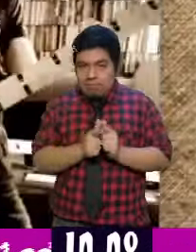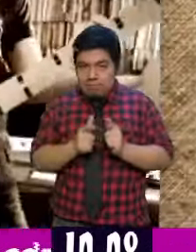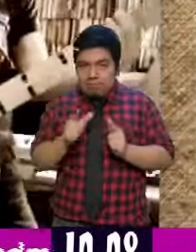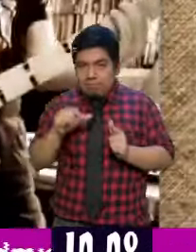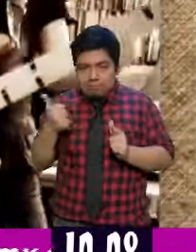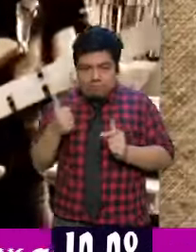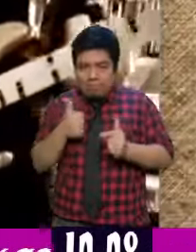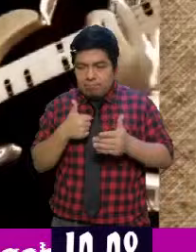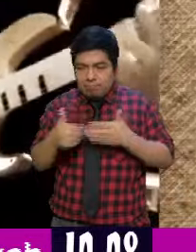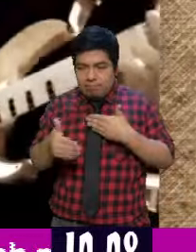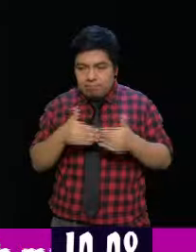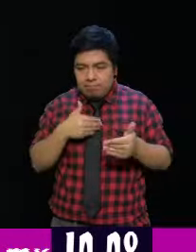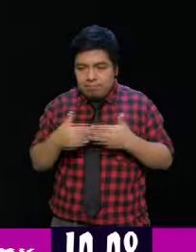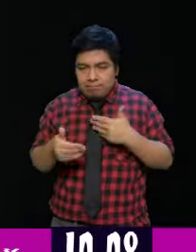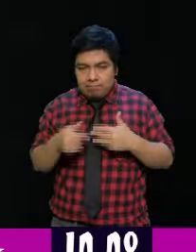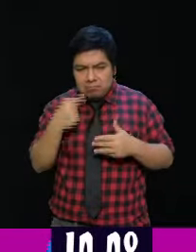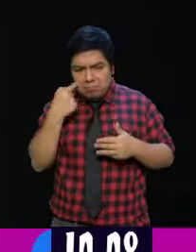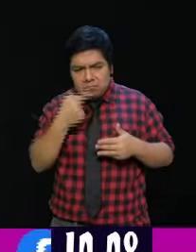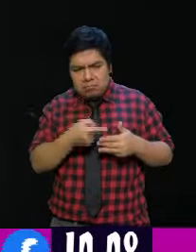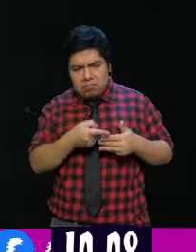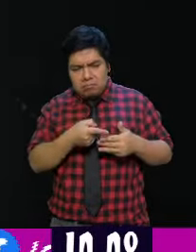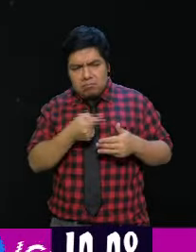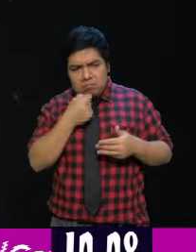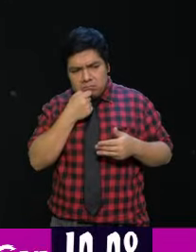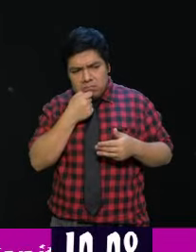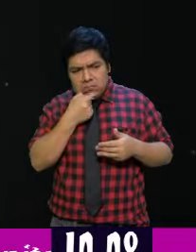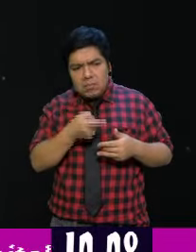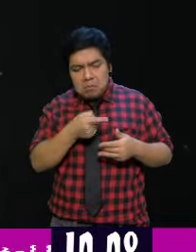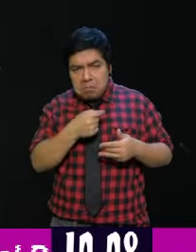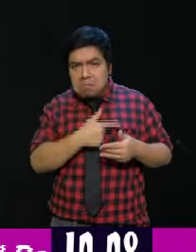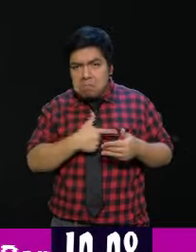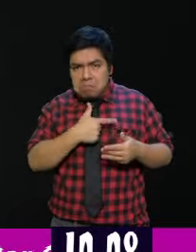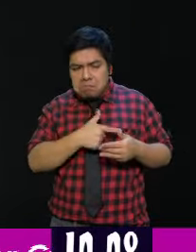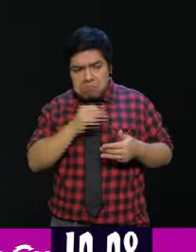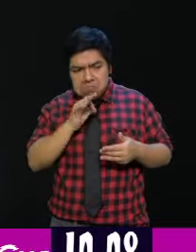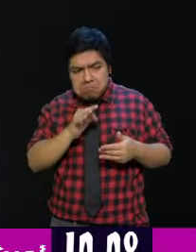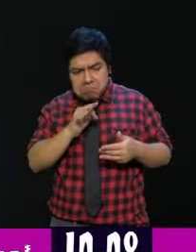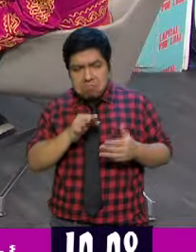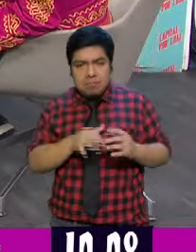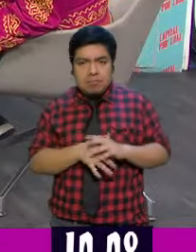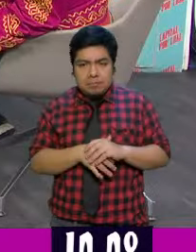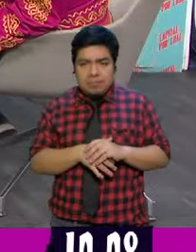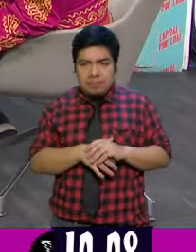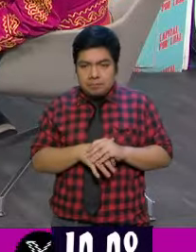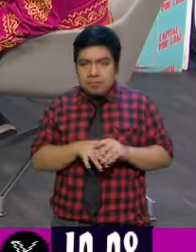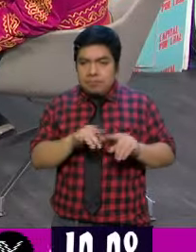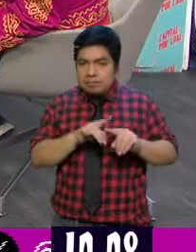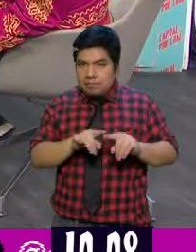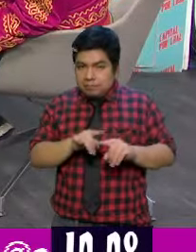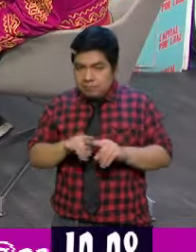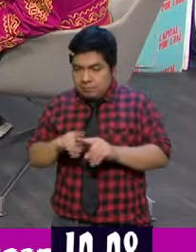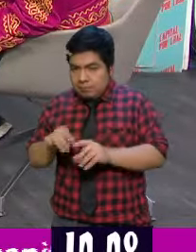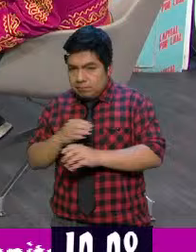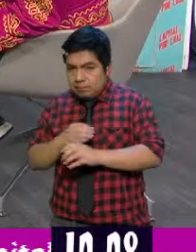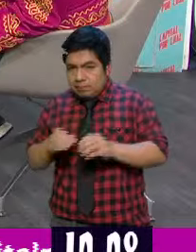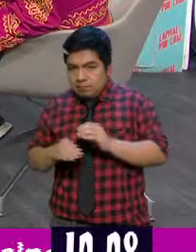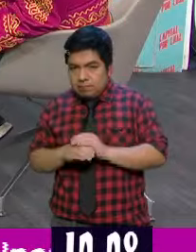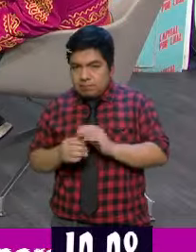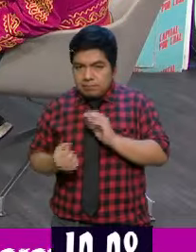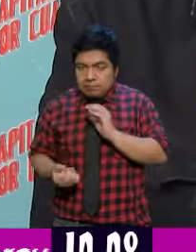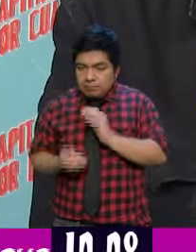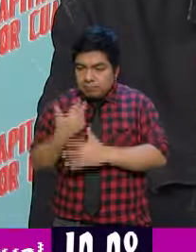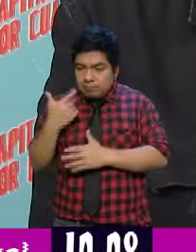moda alguna beta de la que digan, ah, caray, esto no lo sabía. Sí, por supuesto. Hay cosas muy buenas de nuevas